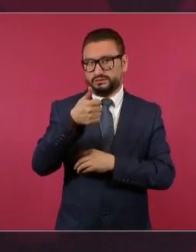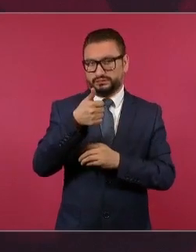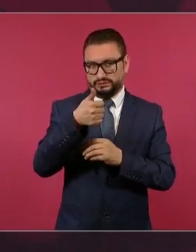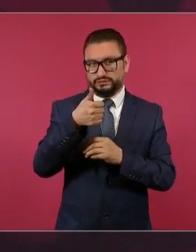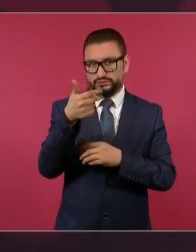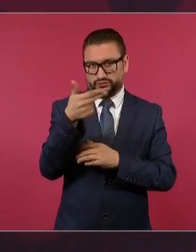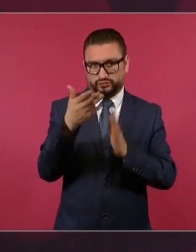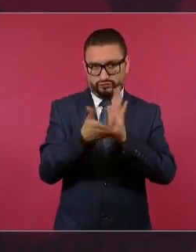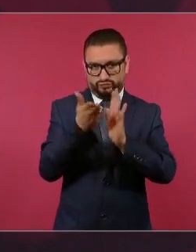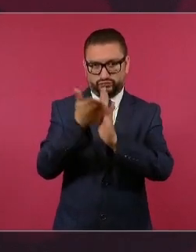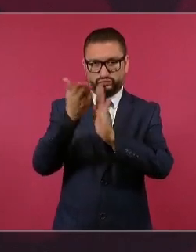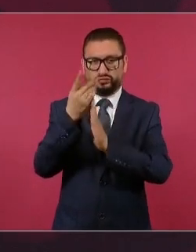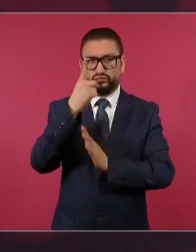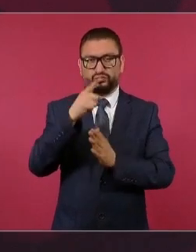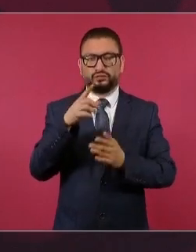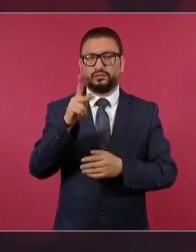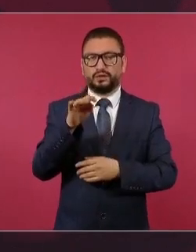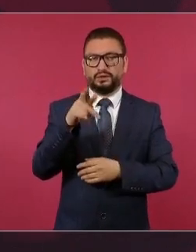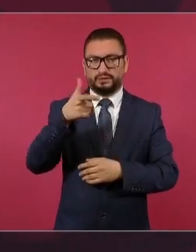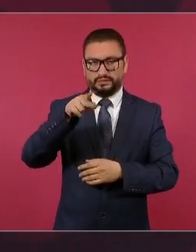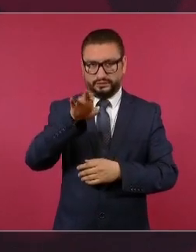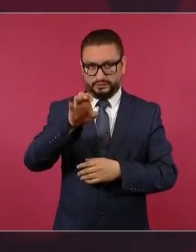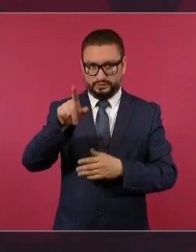hoteles, uno en Palenque, otro